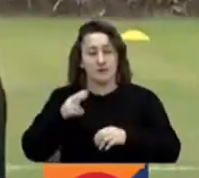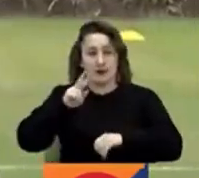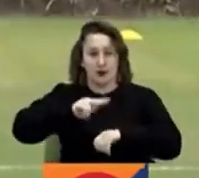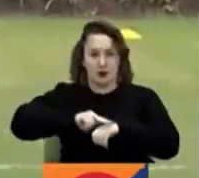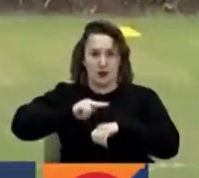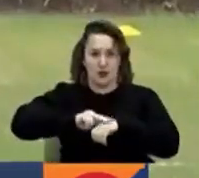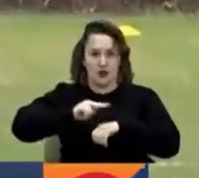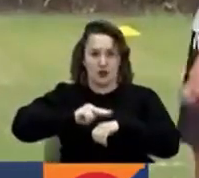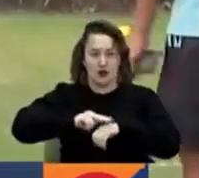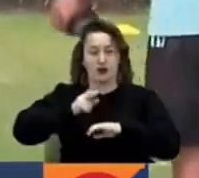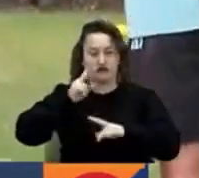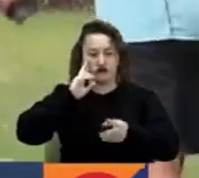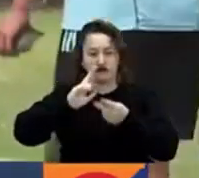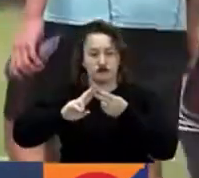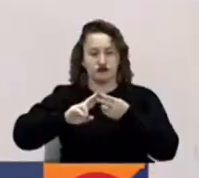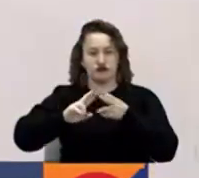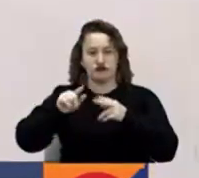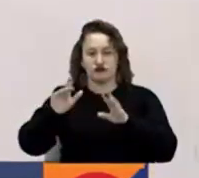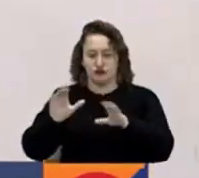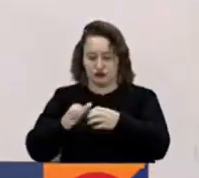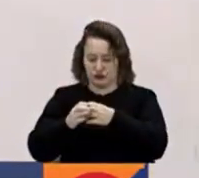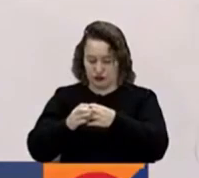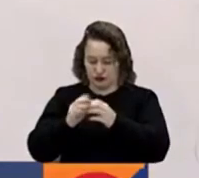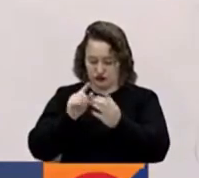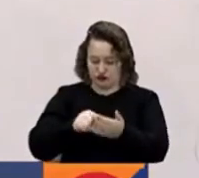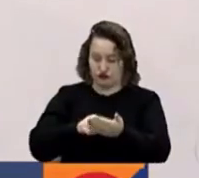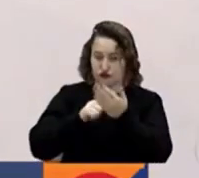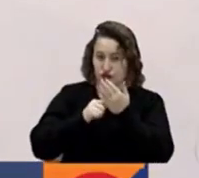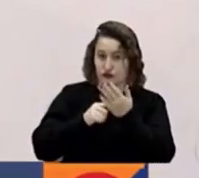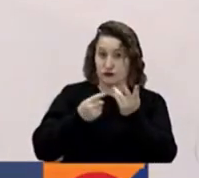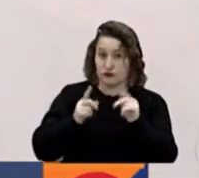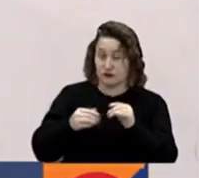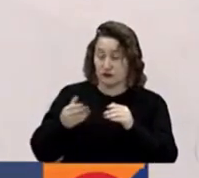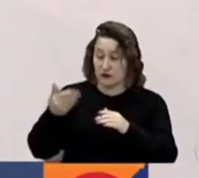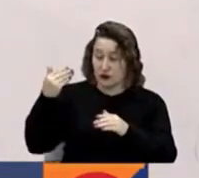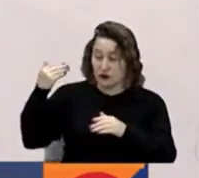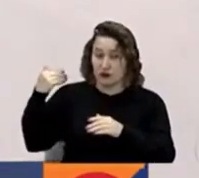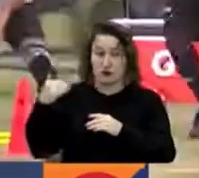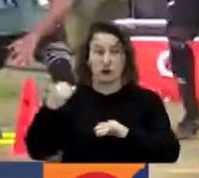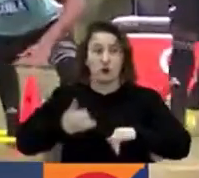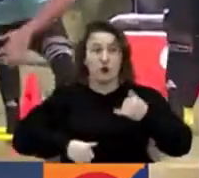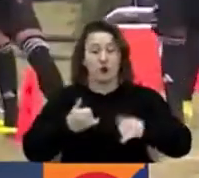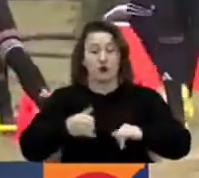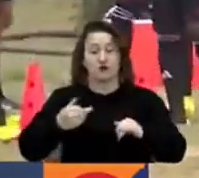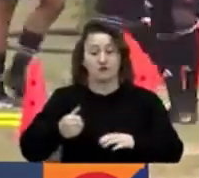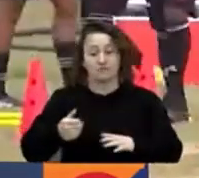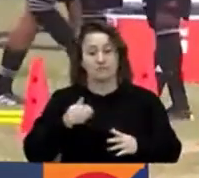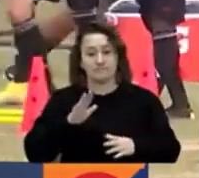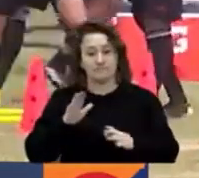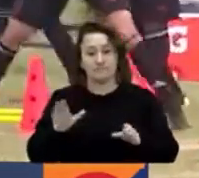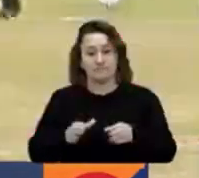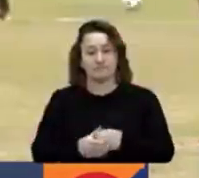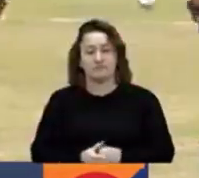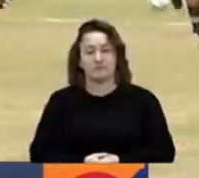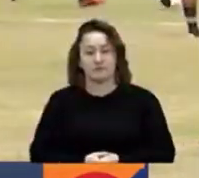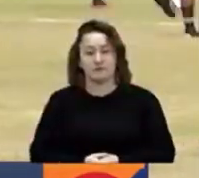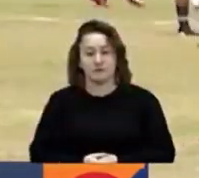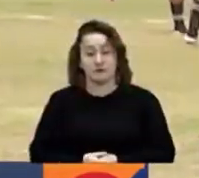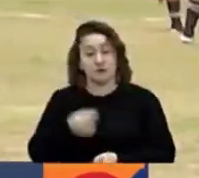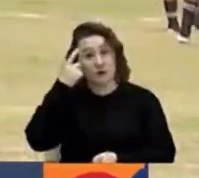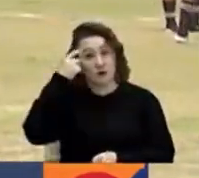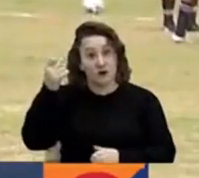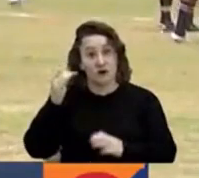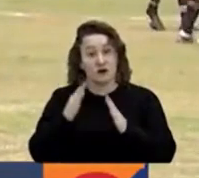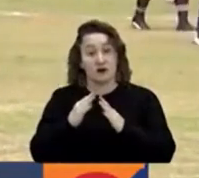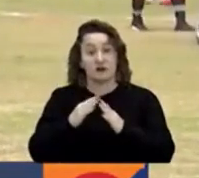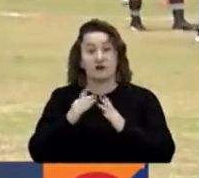que conocemos del rival, por lo que ha venido mostrando y por los últimos juegos que hemos tenido frente a ellos. Con la ilusión de cumplir el sueño en casa, aunque falte uno